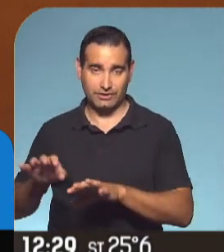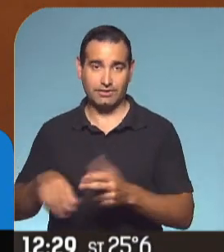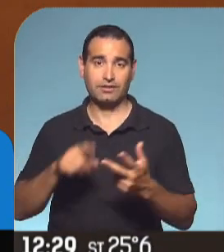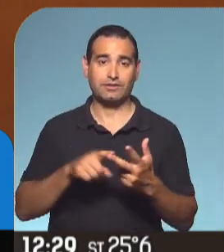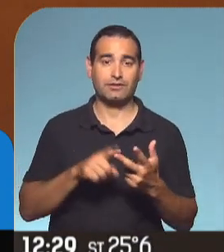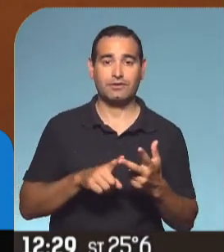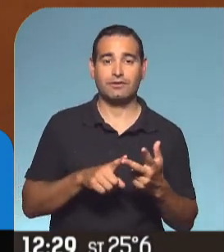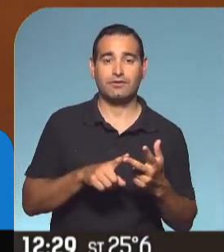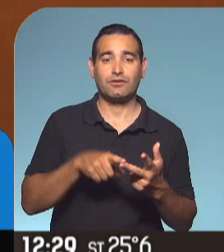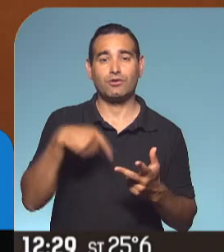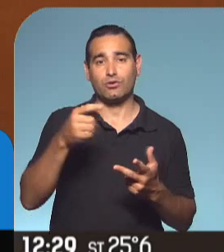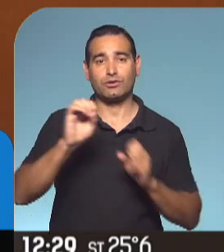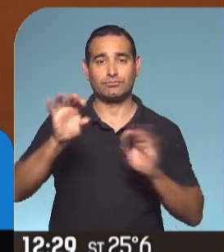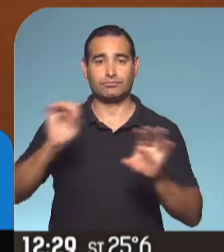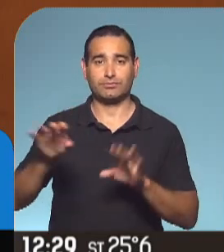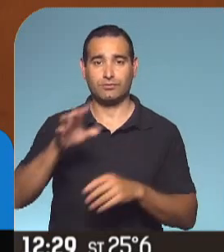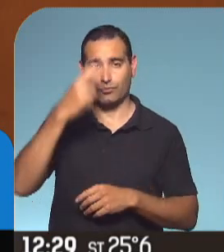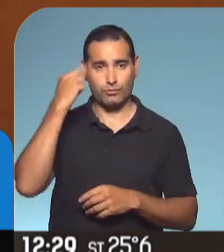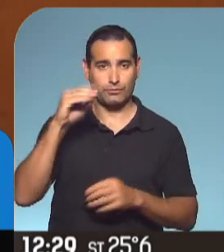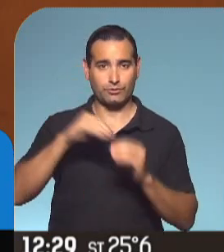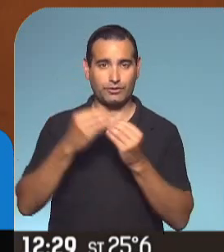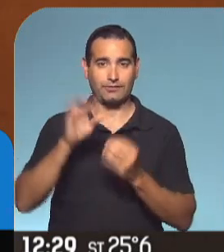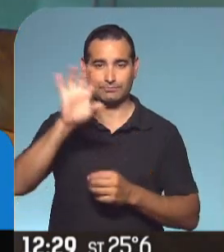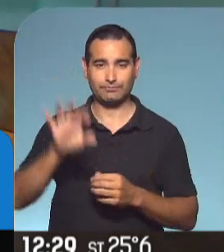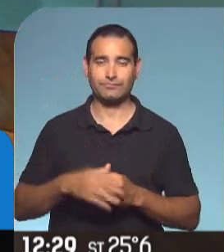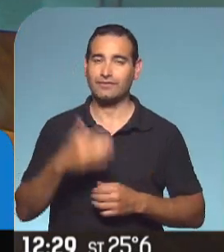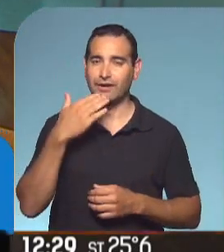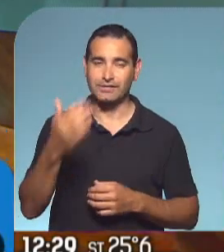y a las 9 distribuidoras que funcionan en el sistema. Estaremos atentos. Gracias, Raúl. Seguimos